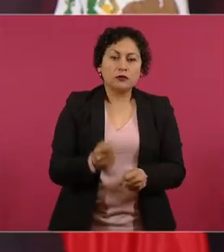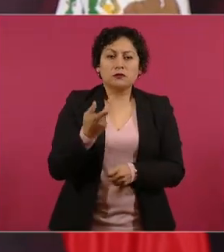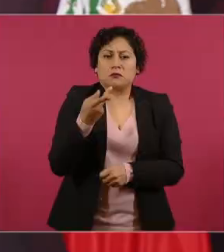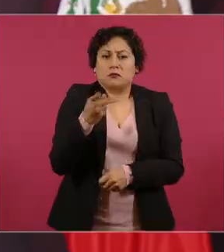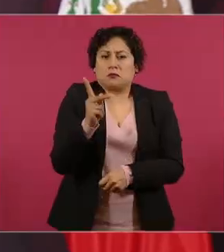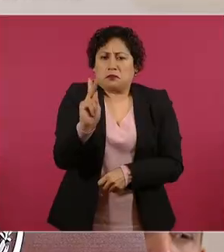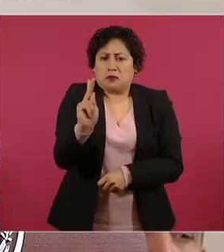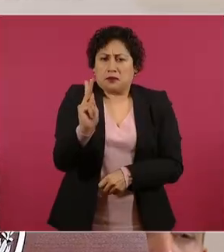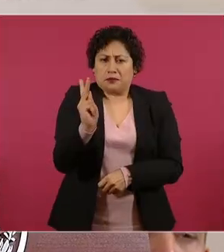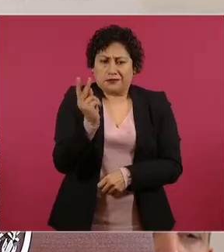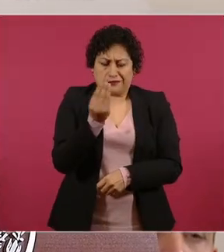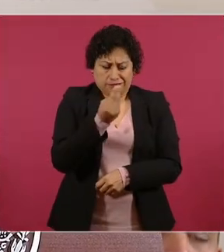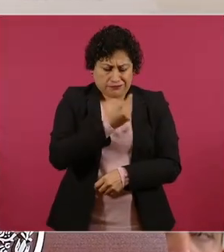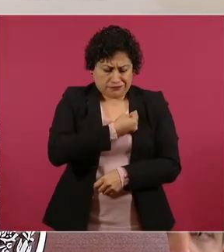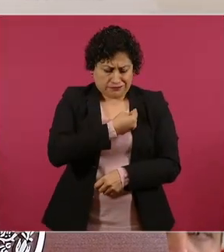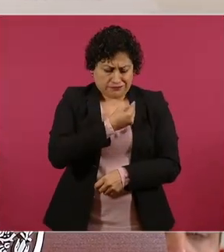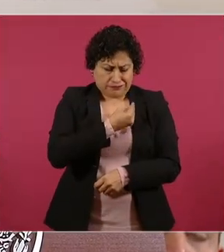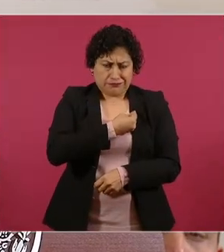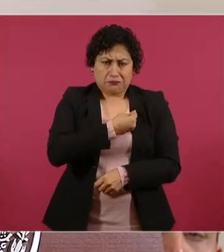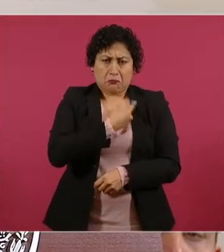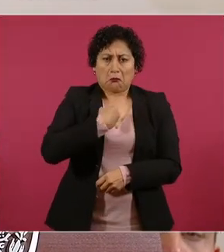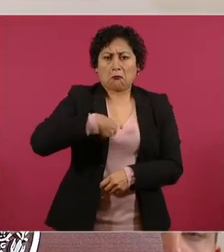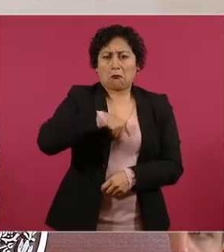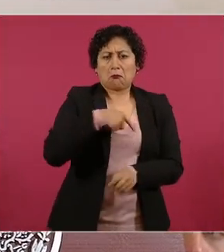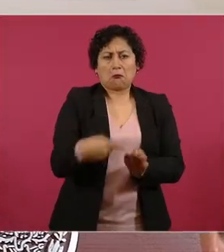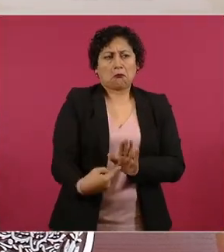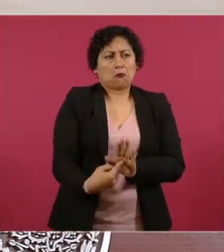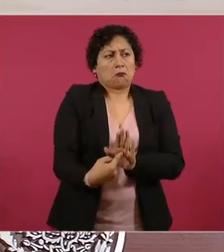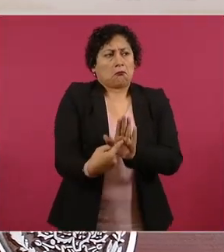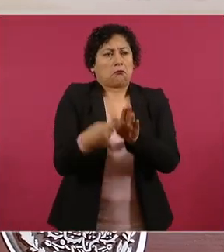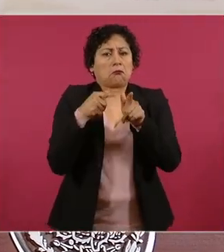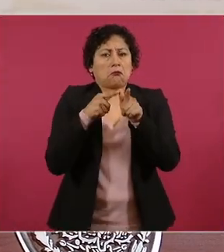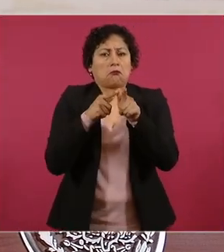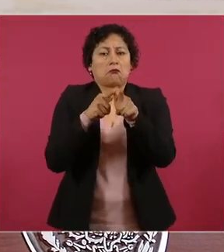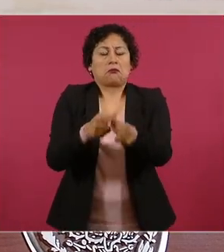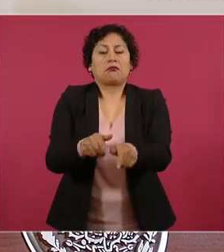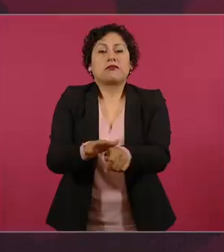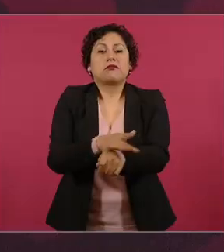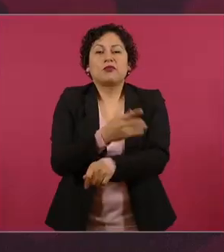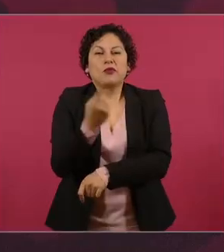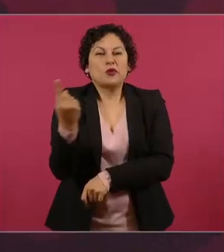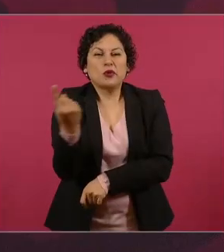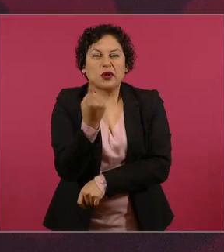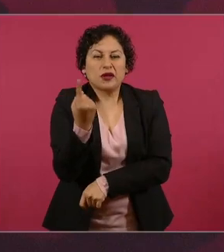Resistimos porque pues llevamos años luchando